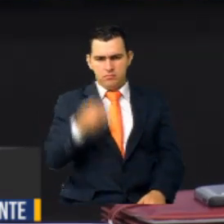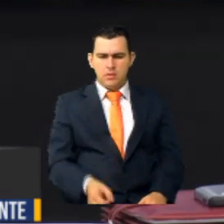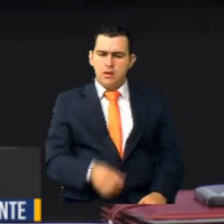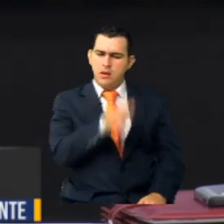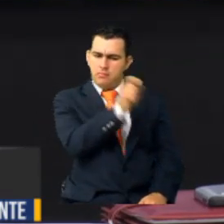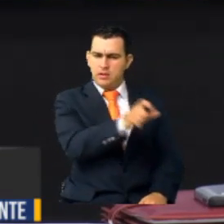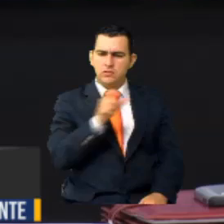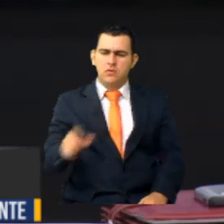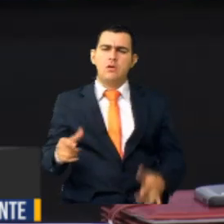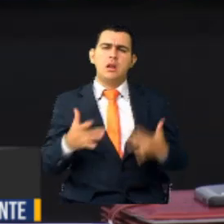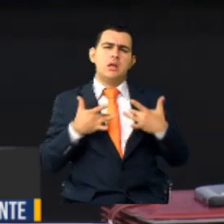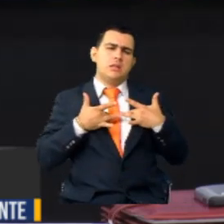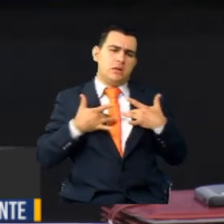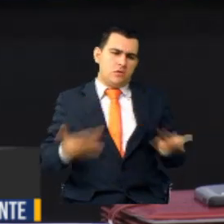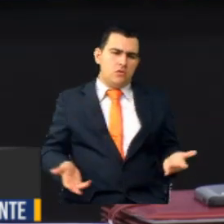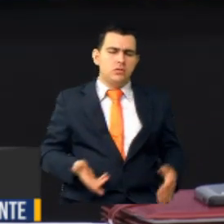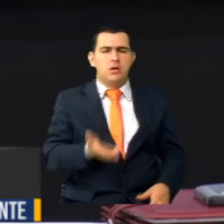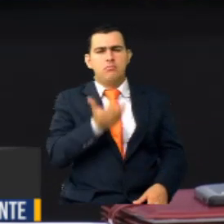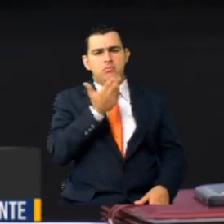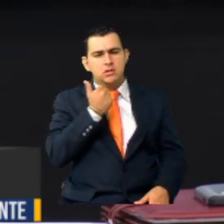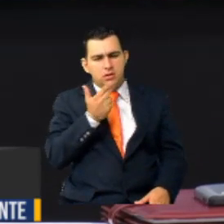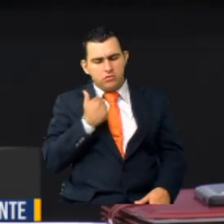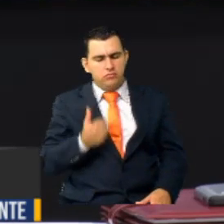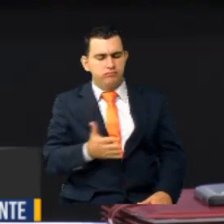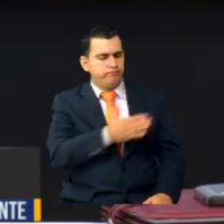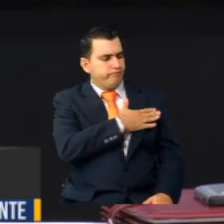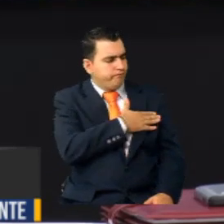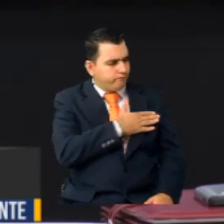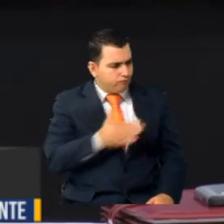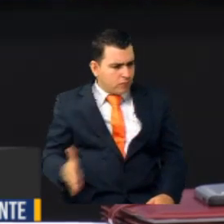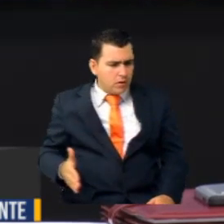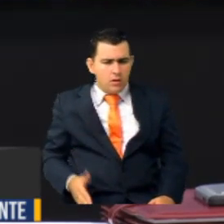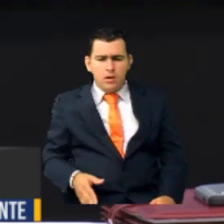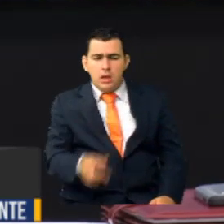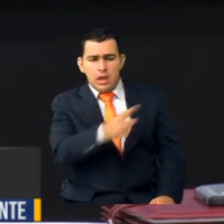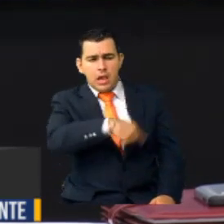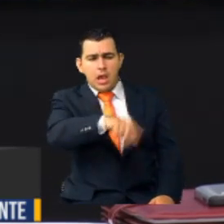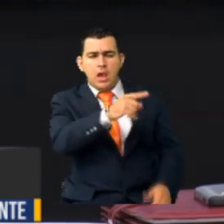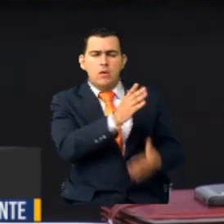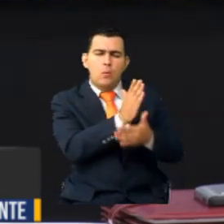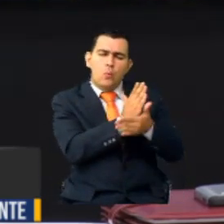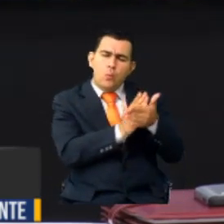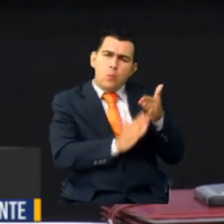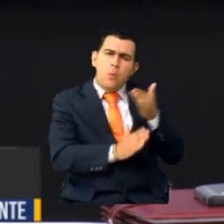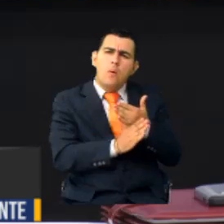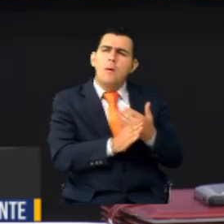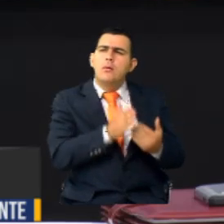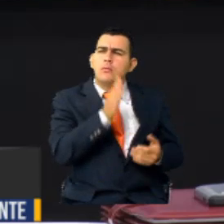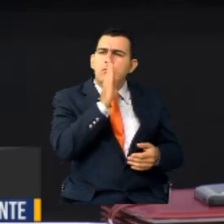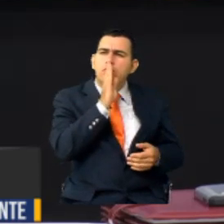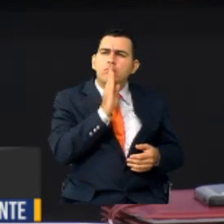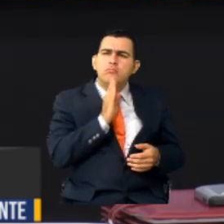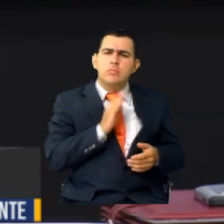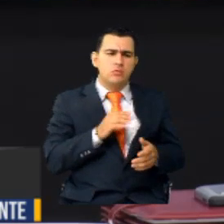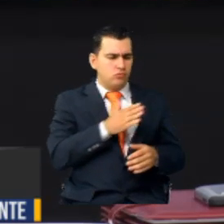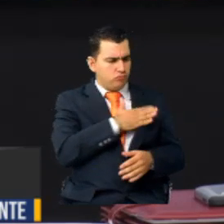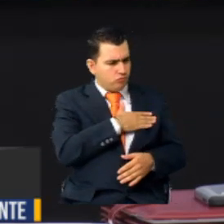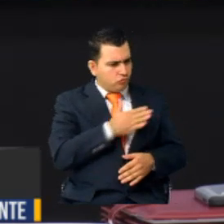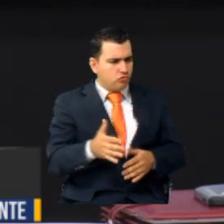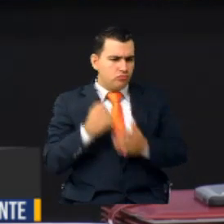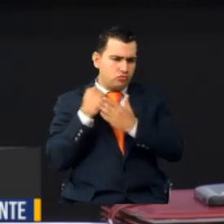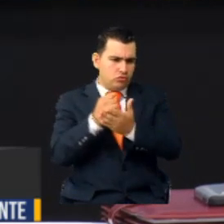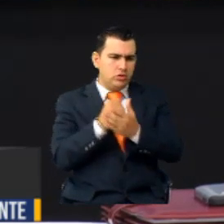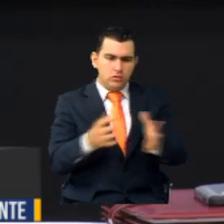generosa, amable, solidaria. Le ayudamos a los más humildes. Fueron 20 viviendas a través de las cuales unimos a la